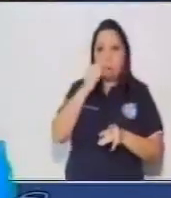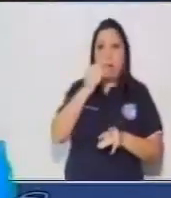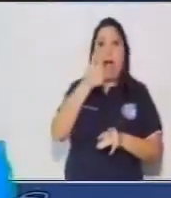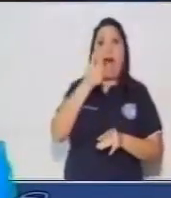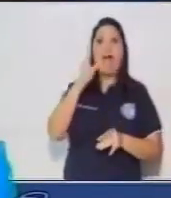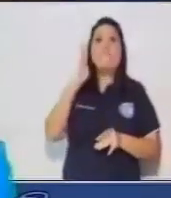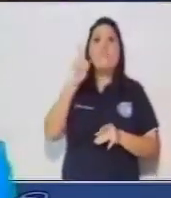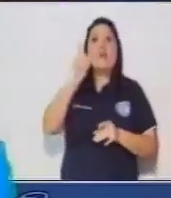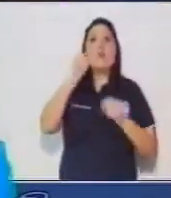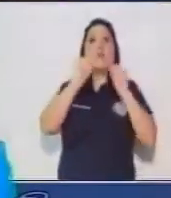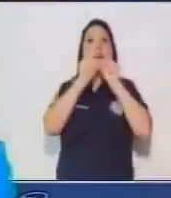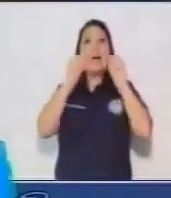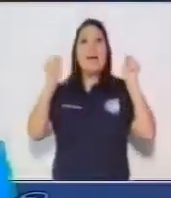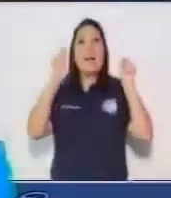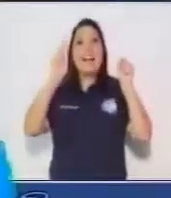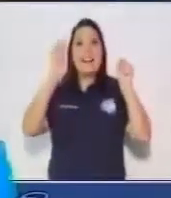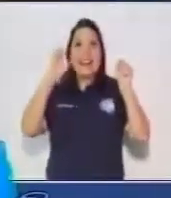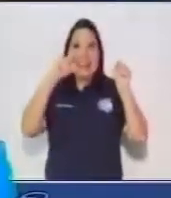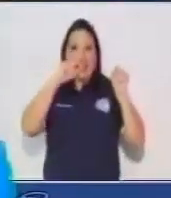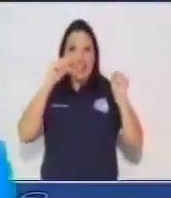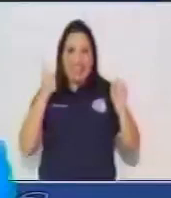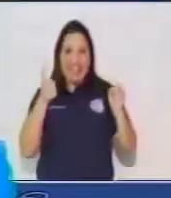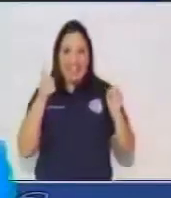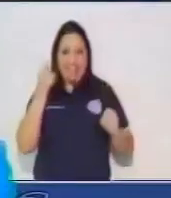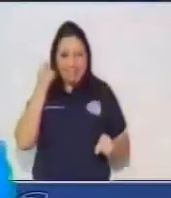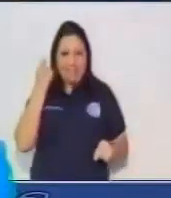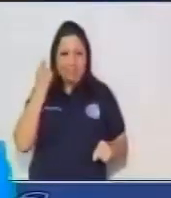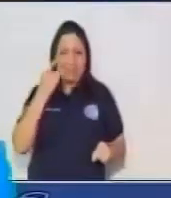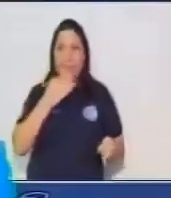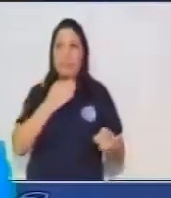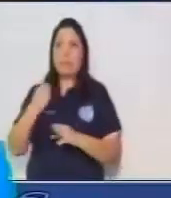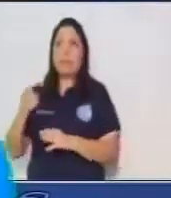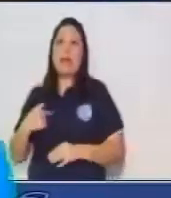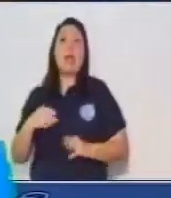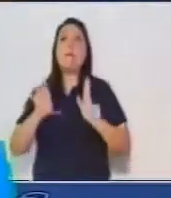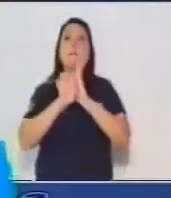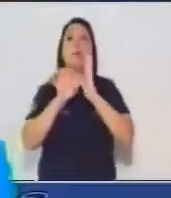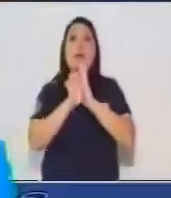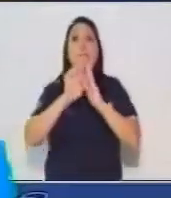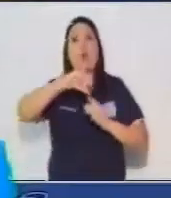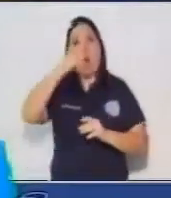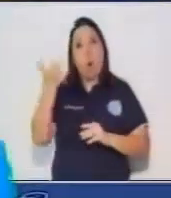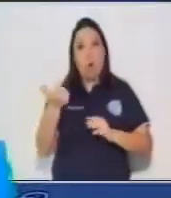una recta. ¿Y qué pasa si tenemos un punto